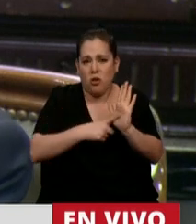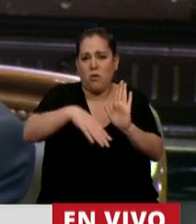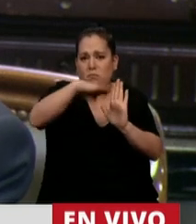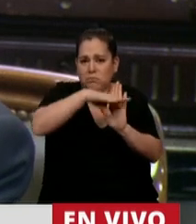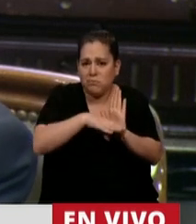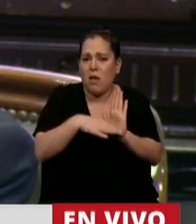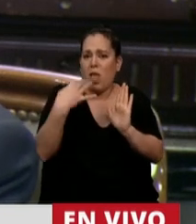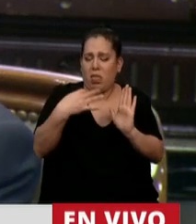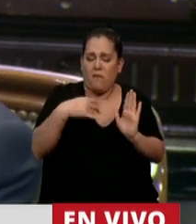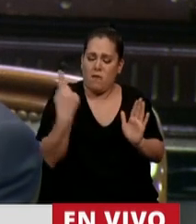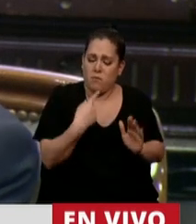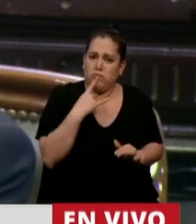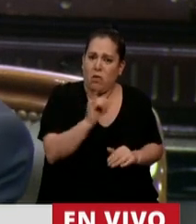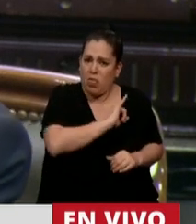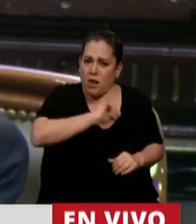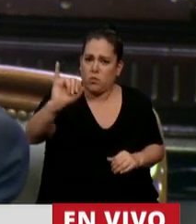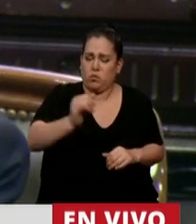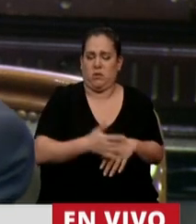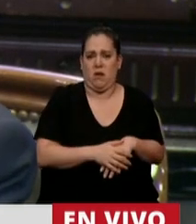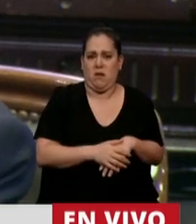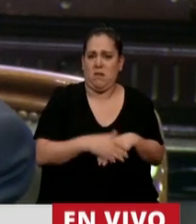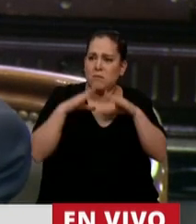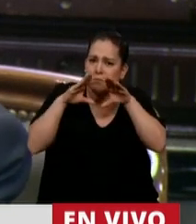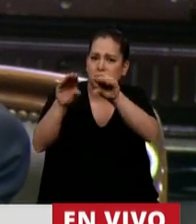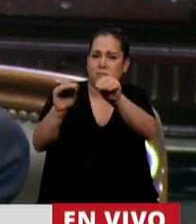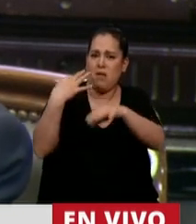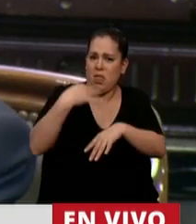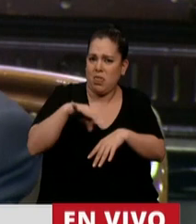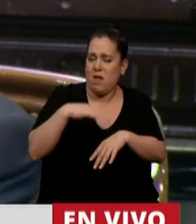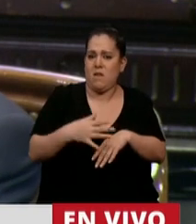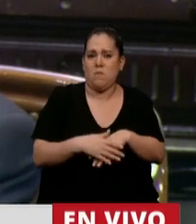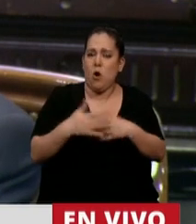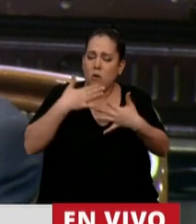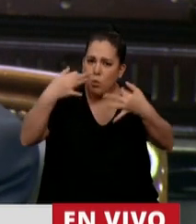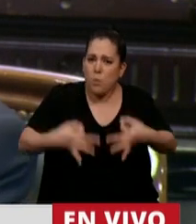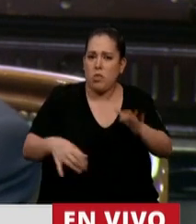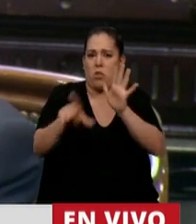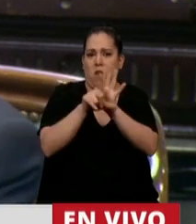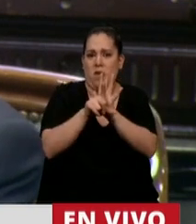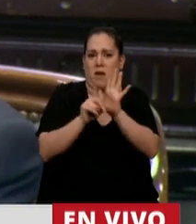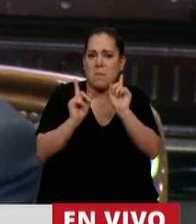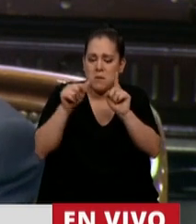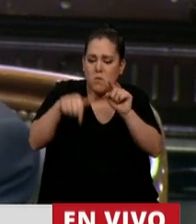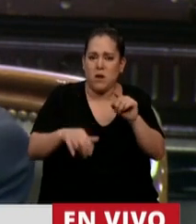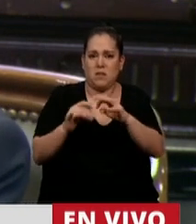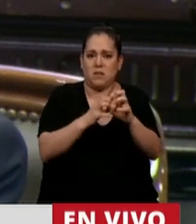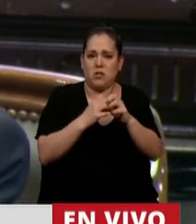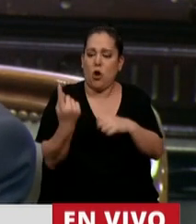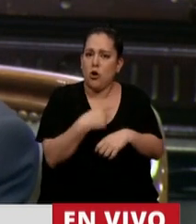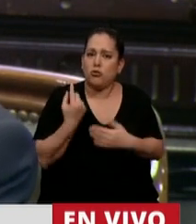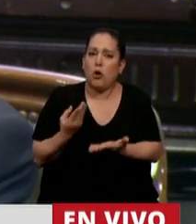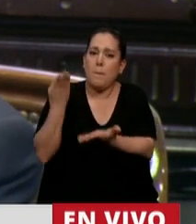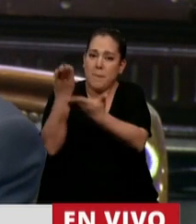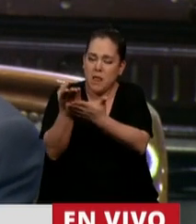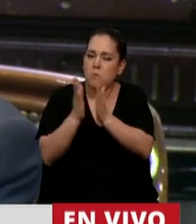a denunciarlo, a manifestarlo, a hacer las más amplias reservas en todos los términos legales en esta sesión. Nosotros le